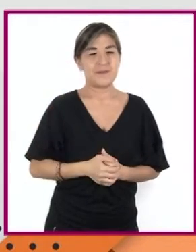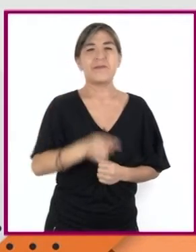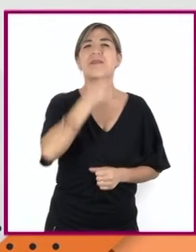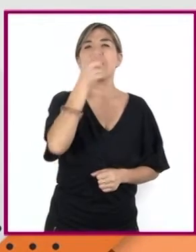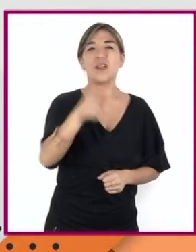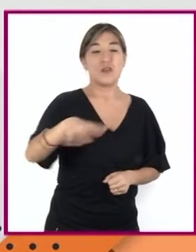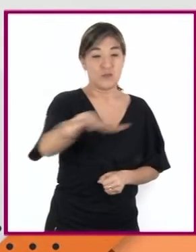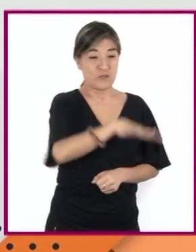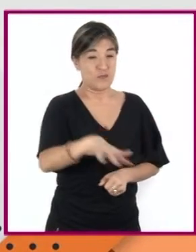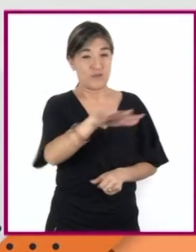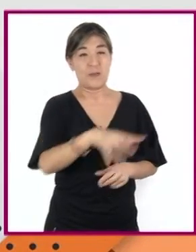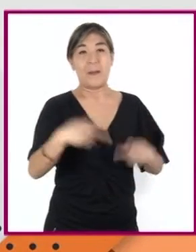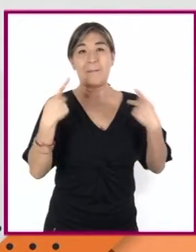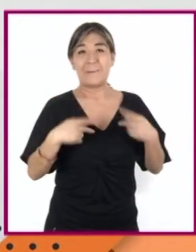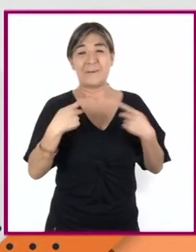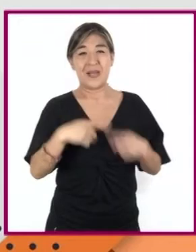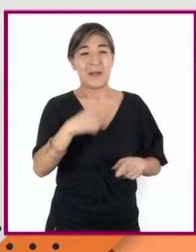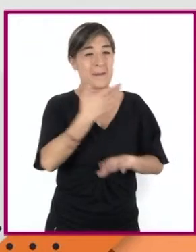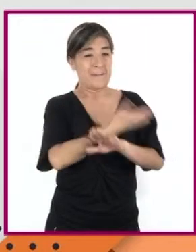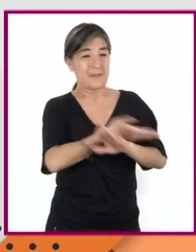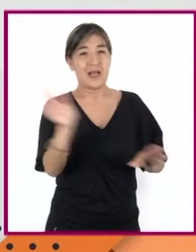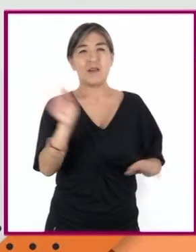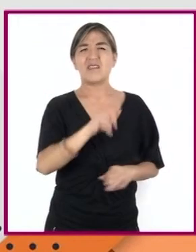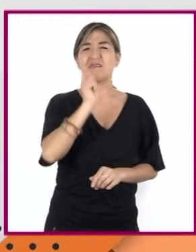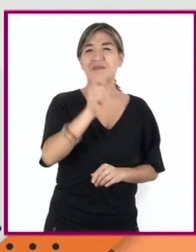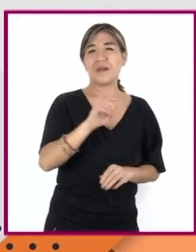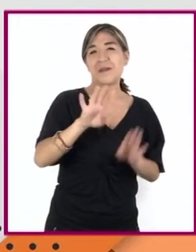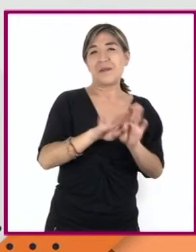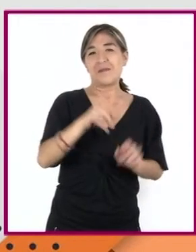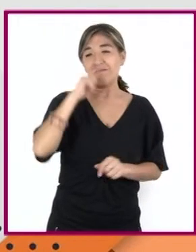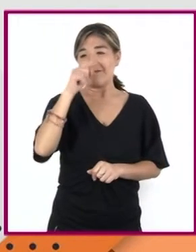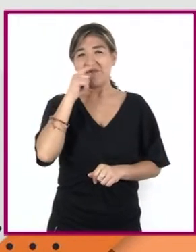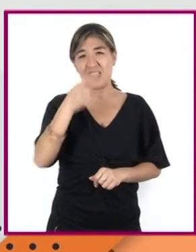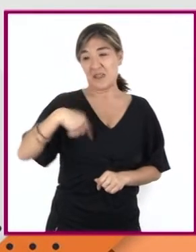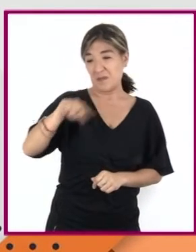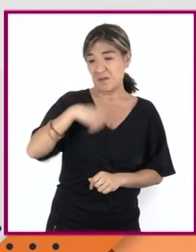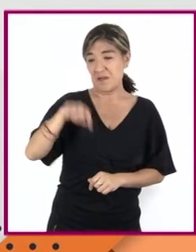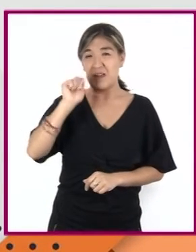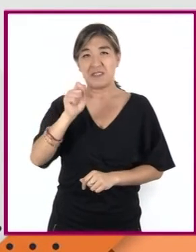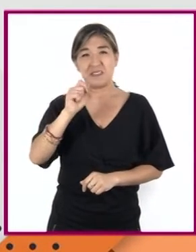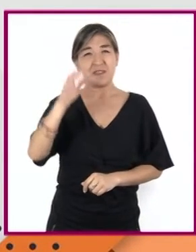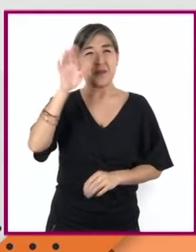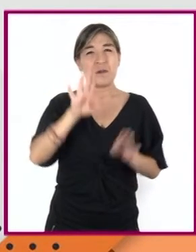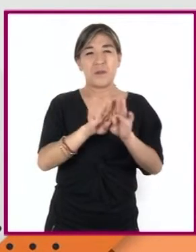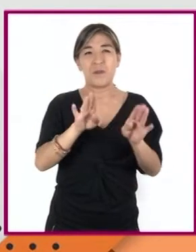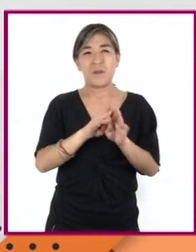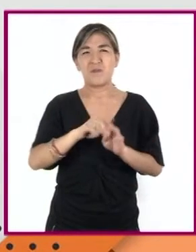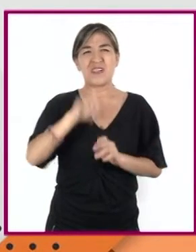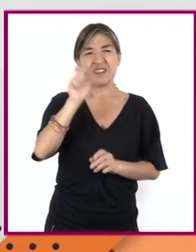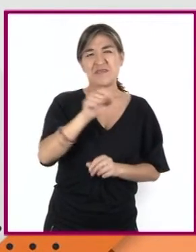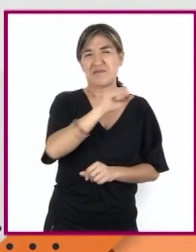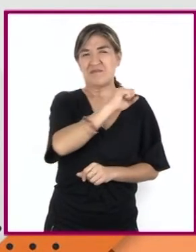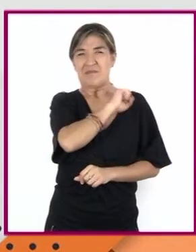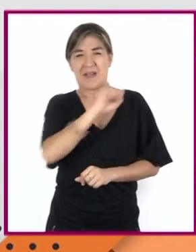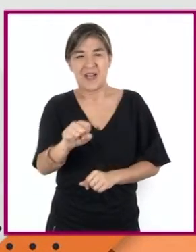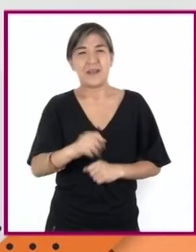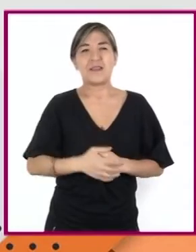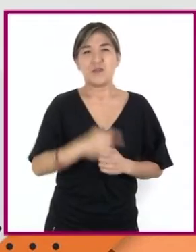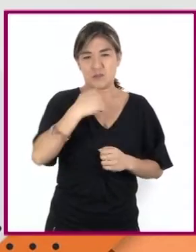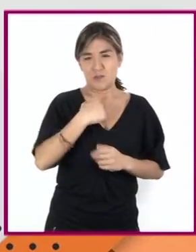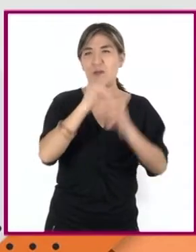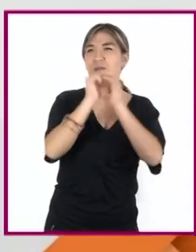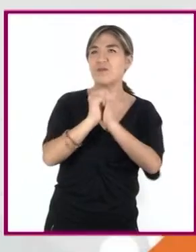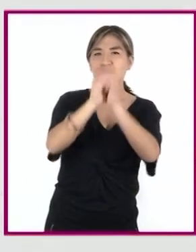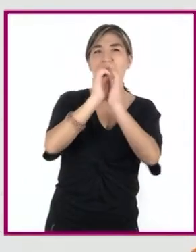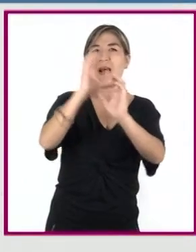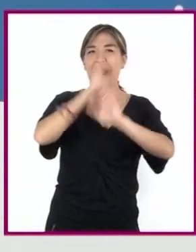ustedes, los blancos, presumían que éramos salvajes cuando cantábamos nuestras alabanzas al sol, a la luna